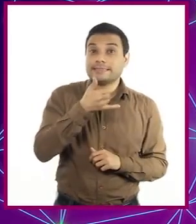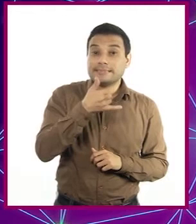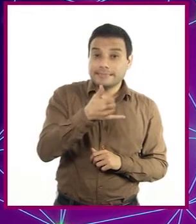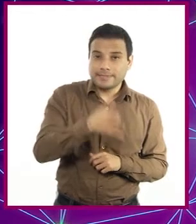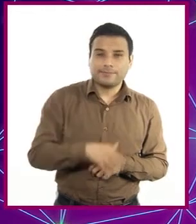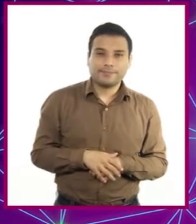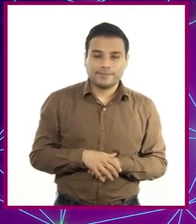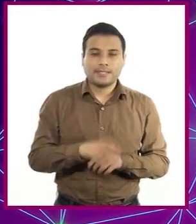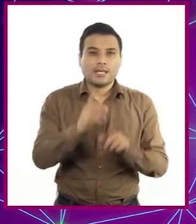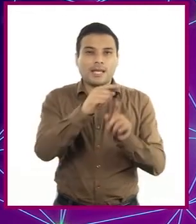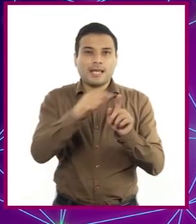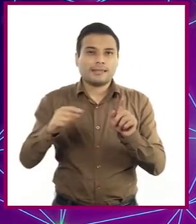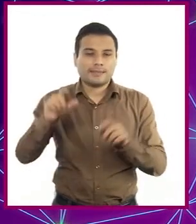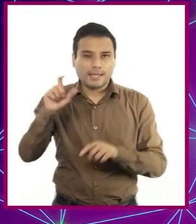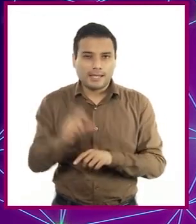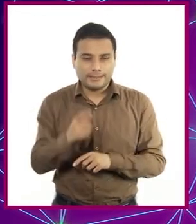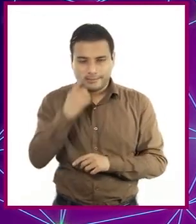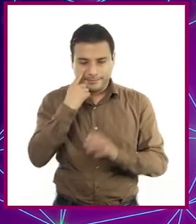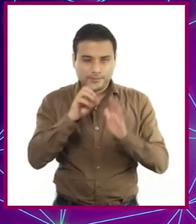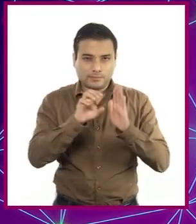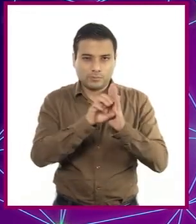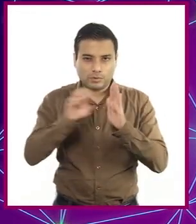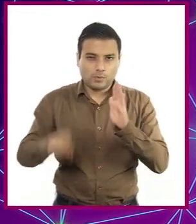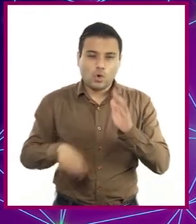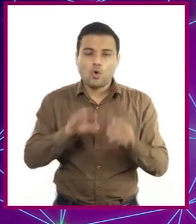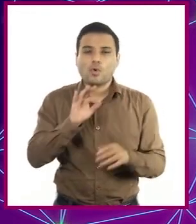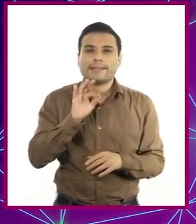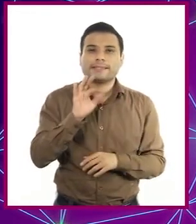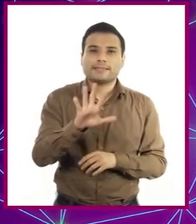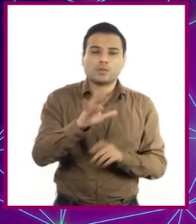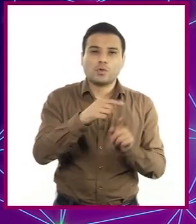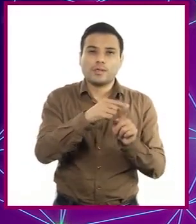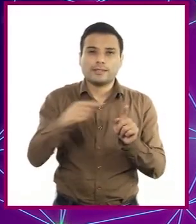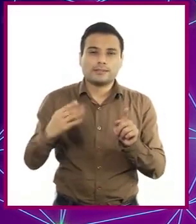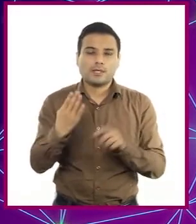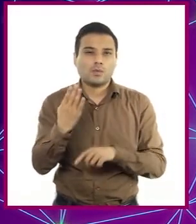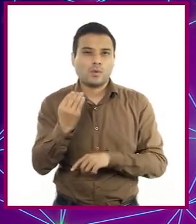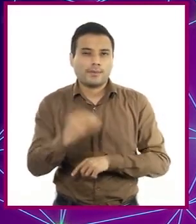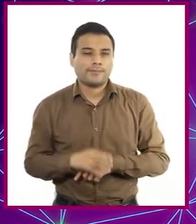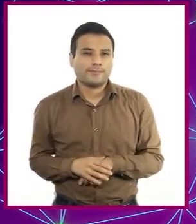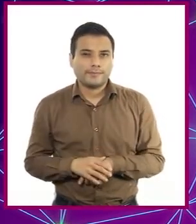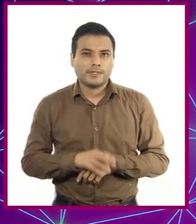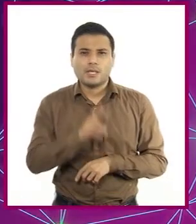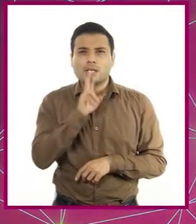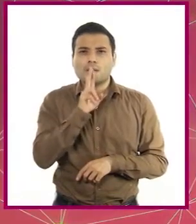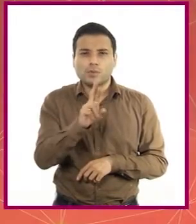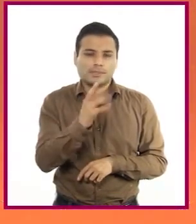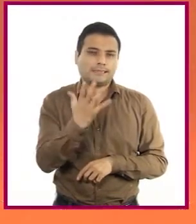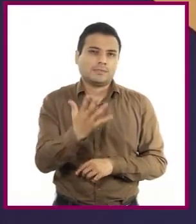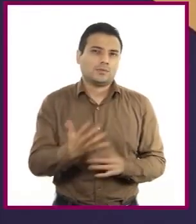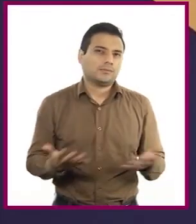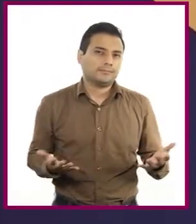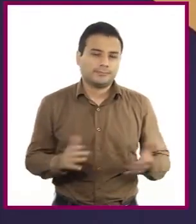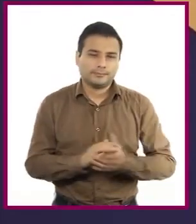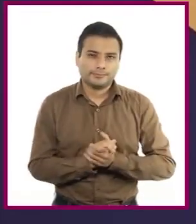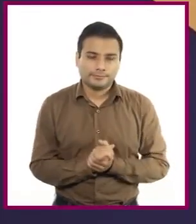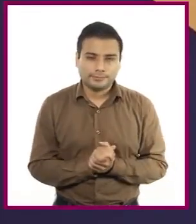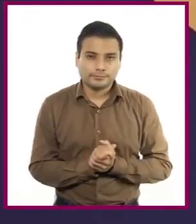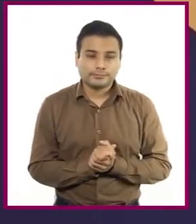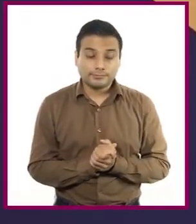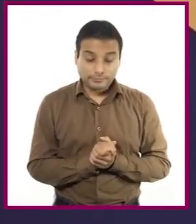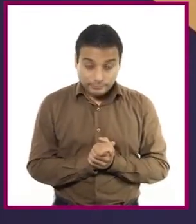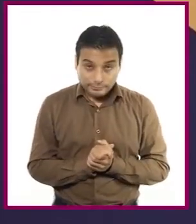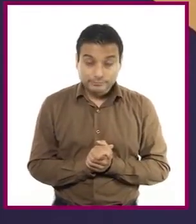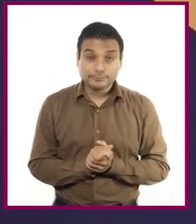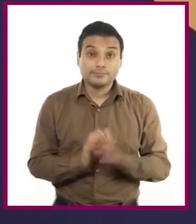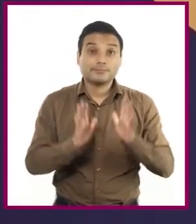diferencia en x, es decir, 45 entre 9, lo que también resulta 5. Ahora que ya